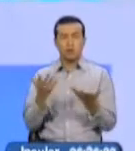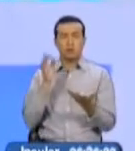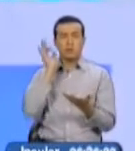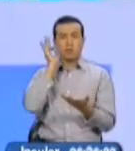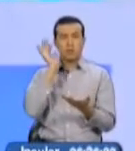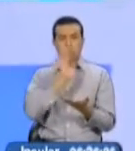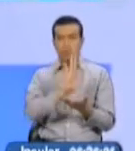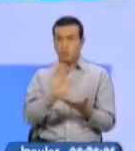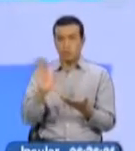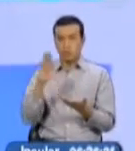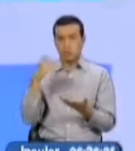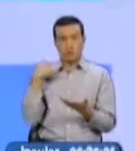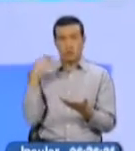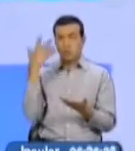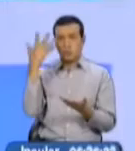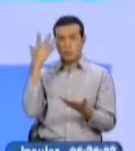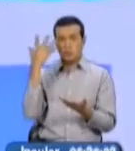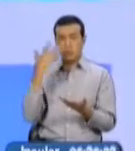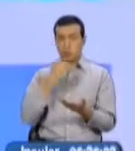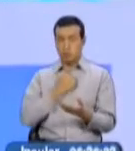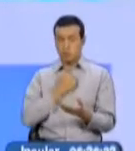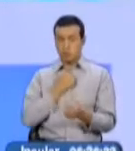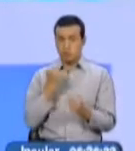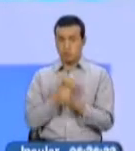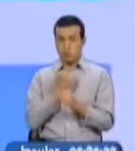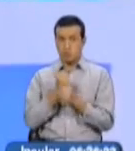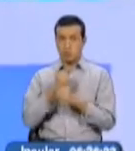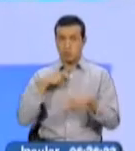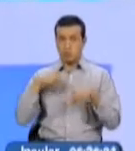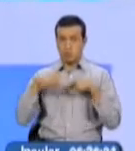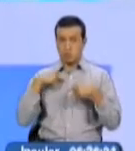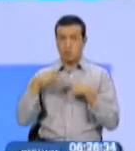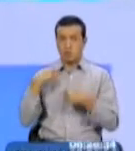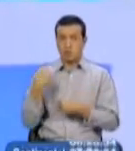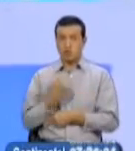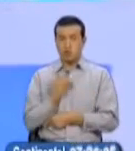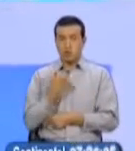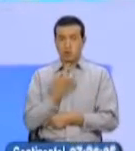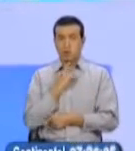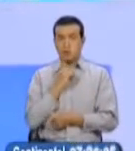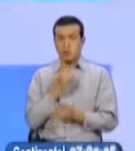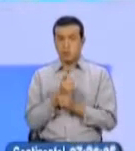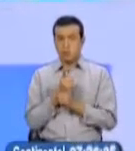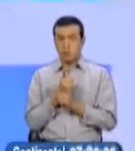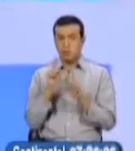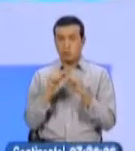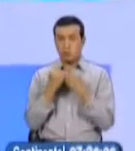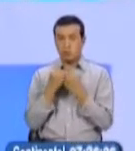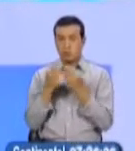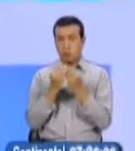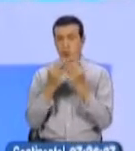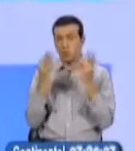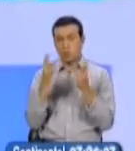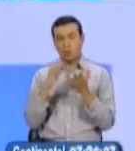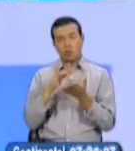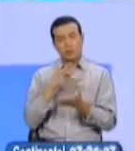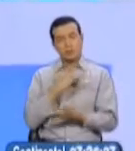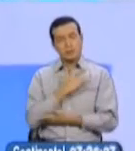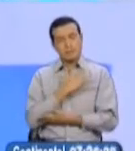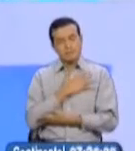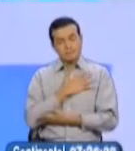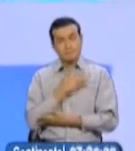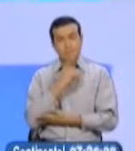mujeres que no tenían su empleo que eran jefes de hogar y que realmente un grupo bastante vulnerable